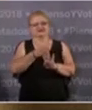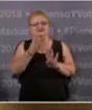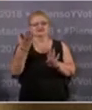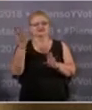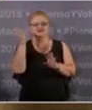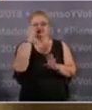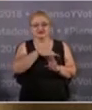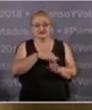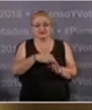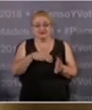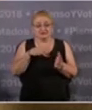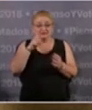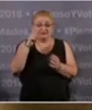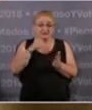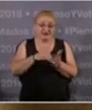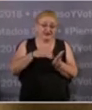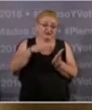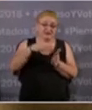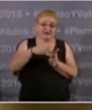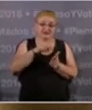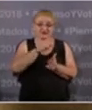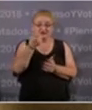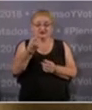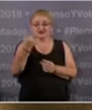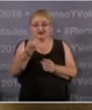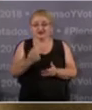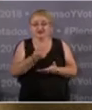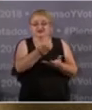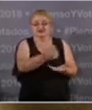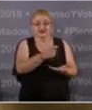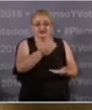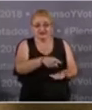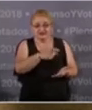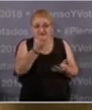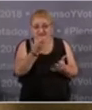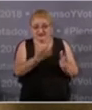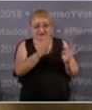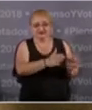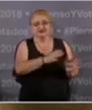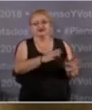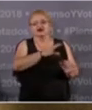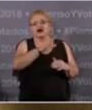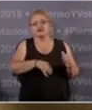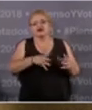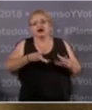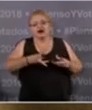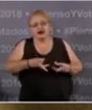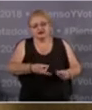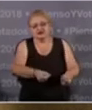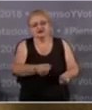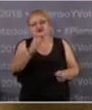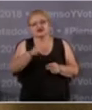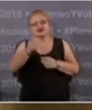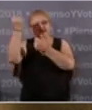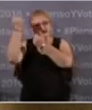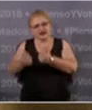miles de millones de pesos que se le asignaron en un principio a esta materia terminaron gastándose en traer celebridades de fútbol